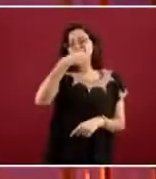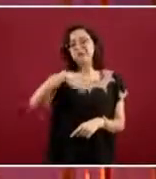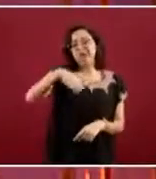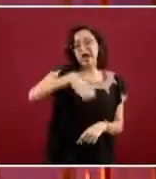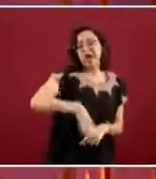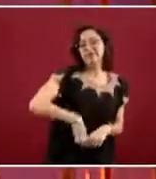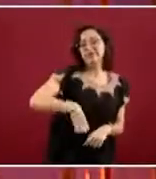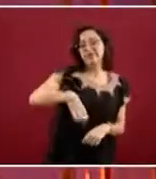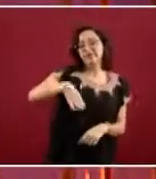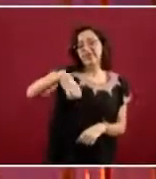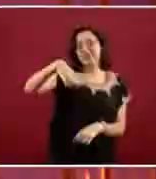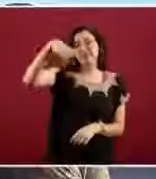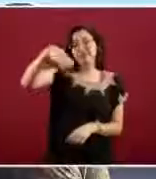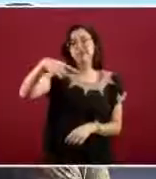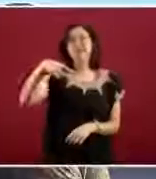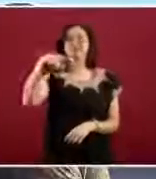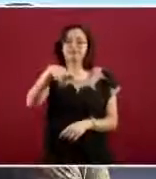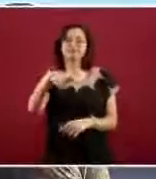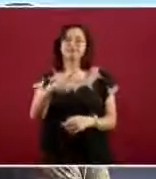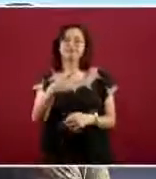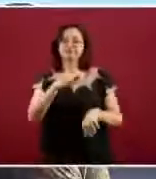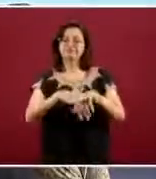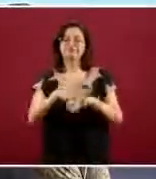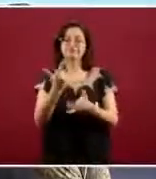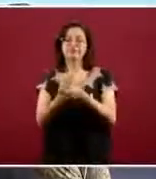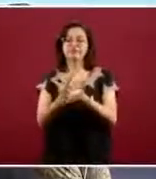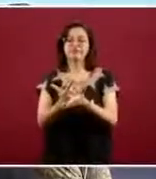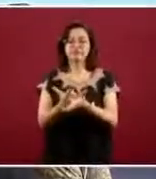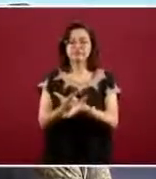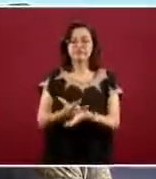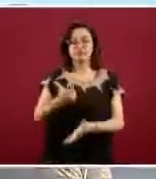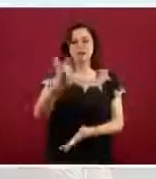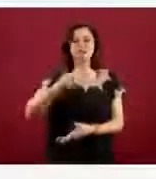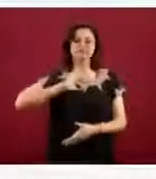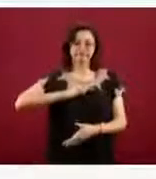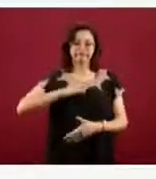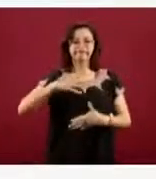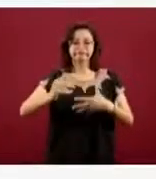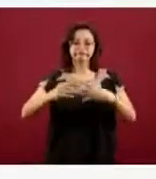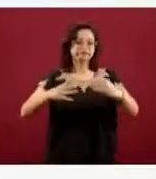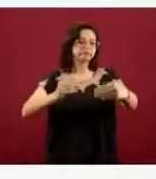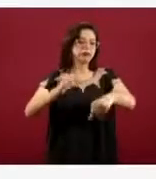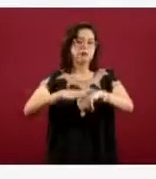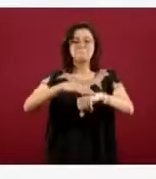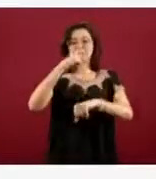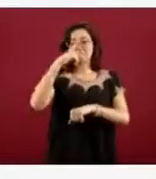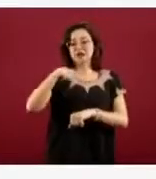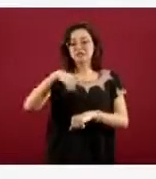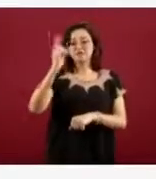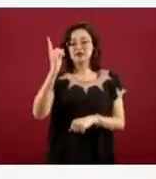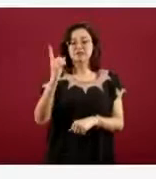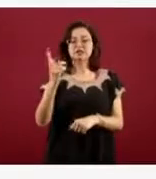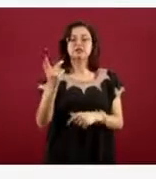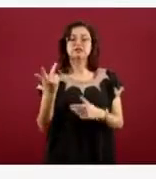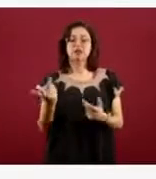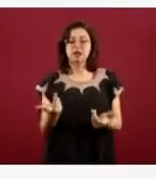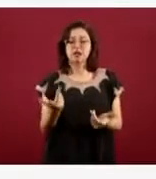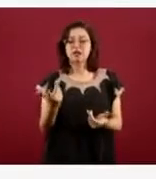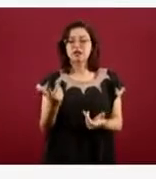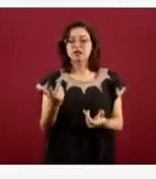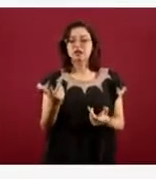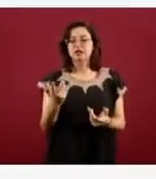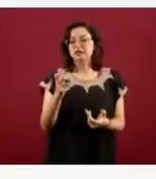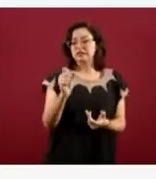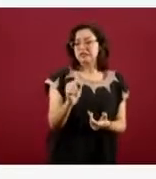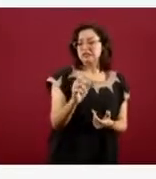avanzando en la cantidad de años, pues tenemos mayor carga de enfermedad, siendo inclusive los mayores